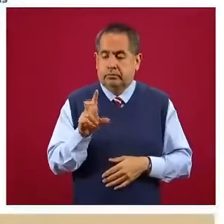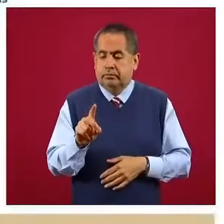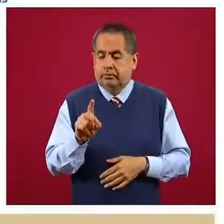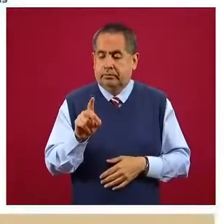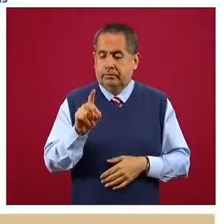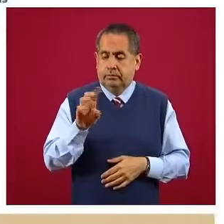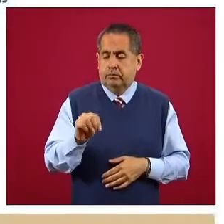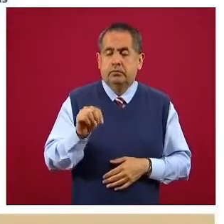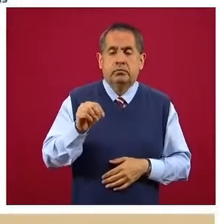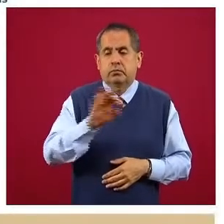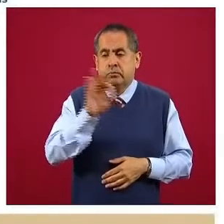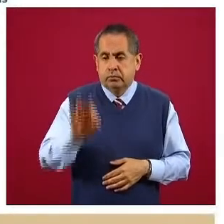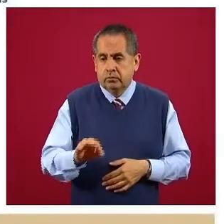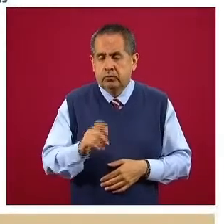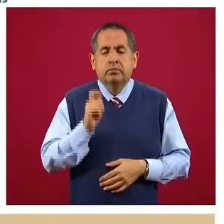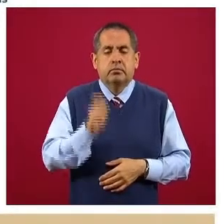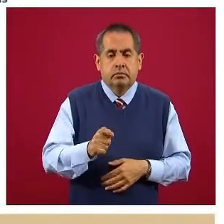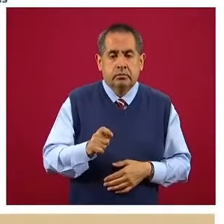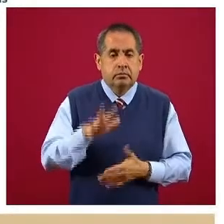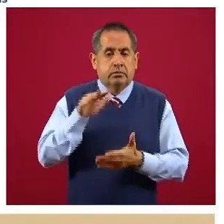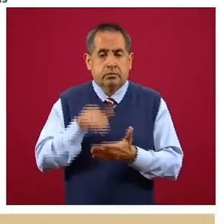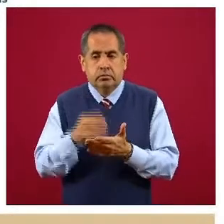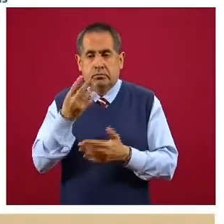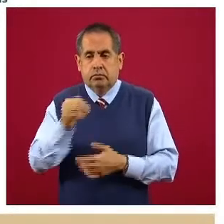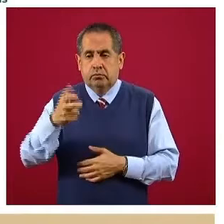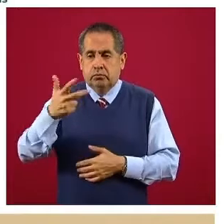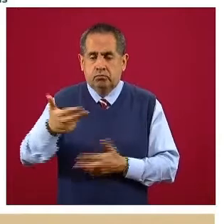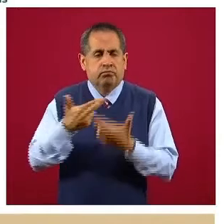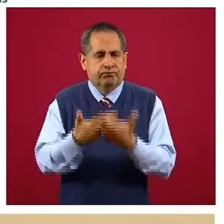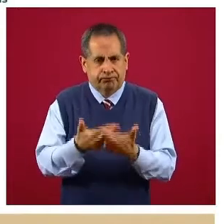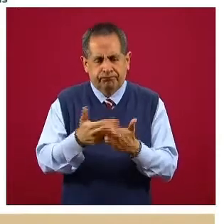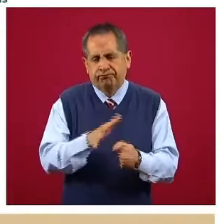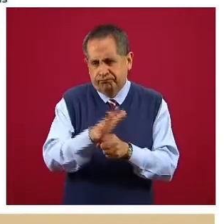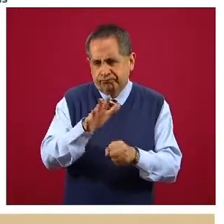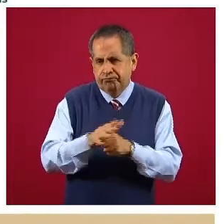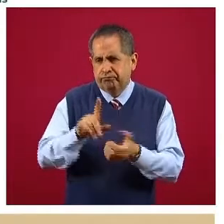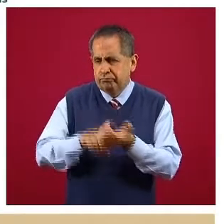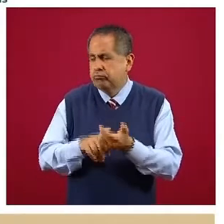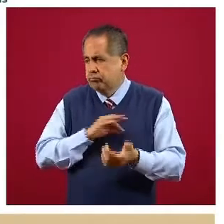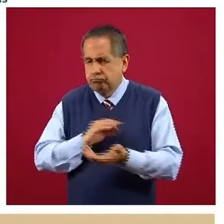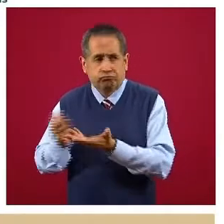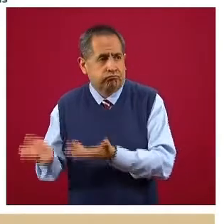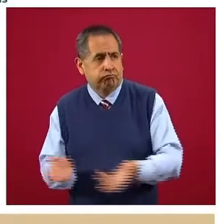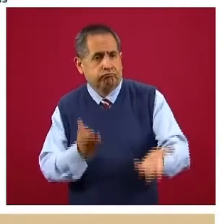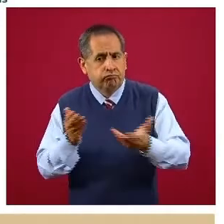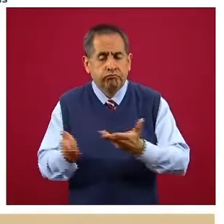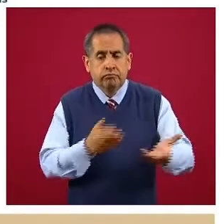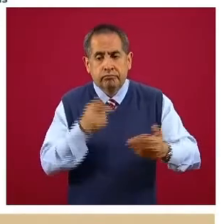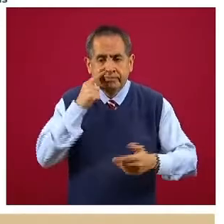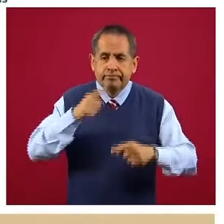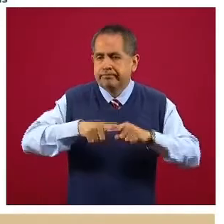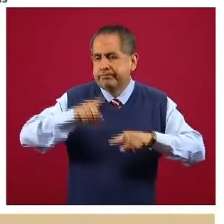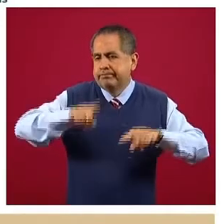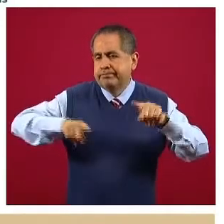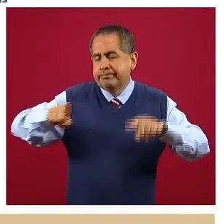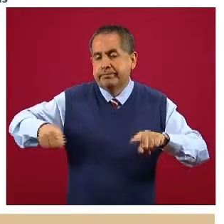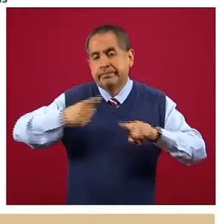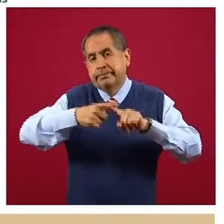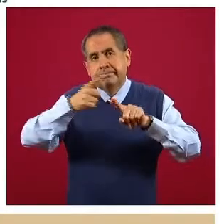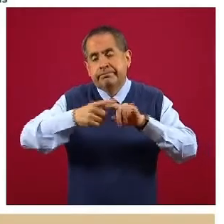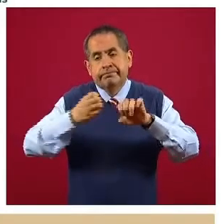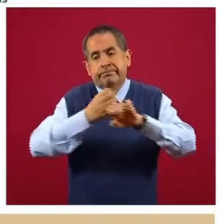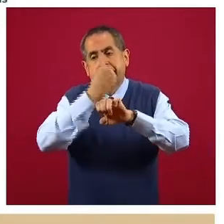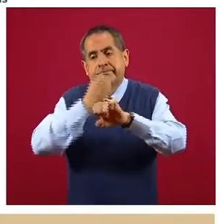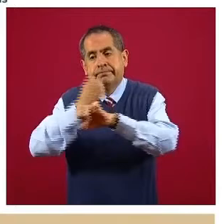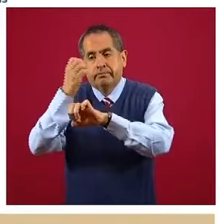deja 5.908 camas de este tipo todavía disponibles, pero nuevamente vemos cómo esto varía dependiendo del